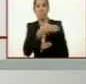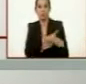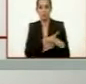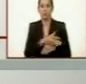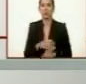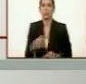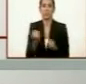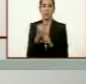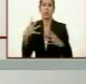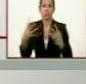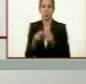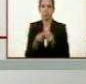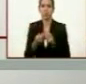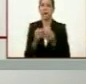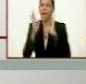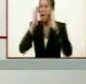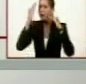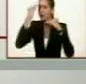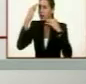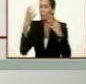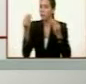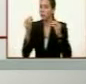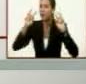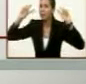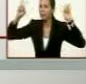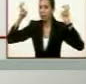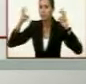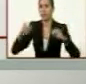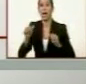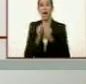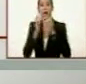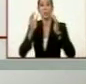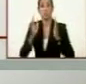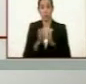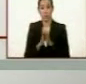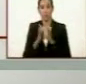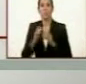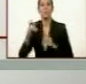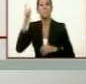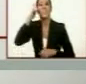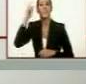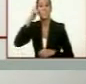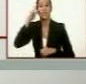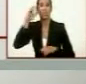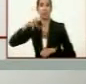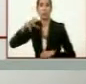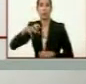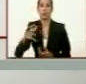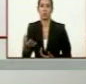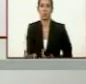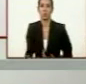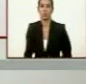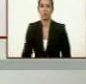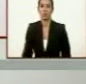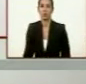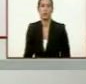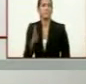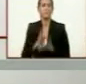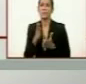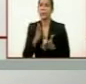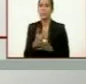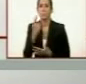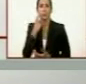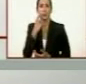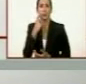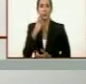bueno, muy atentos, pues, a todo este tema que en Anzoátegui, y repito, en épocas de lluvia tiene la característica de estar